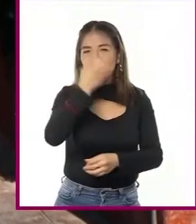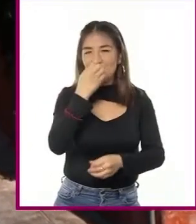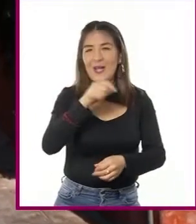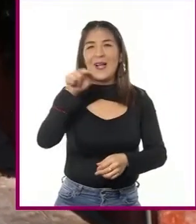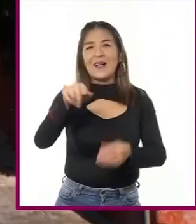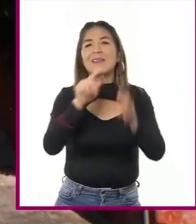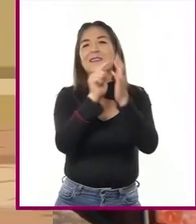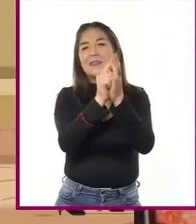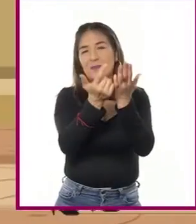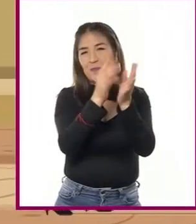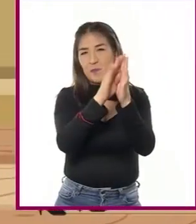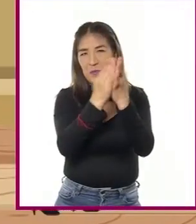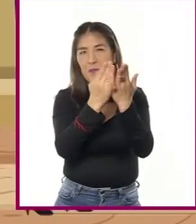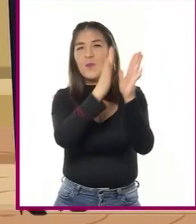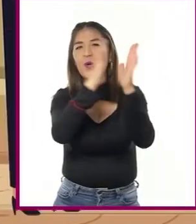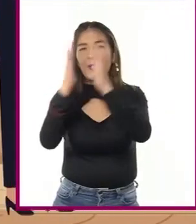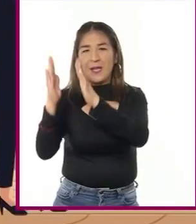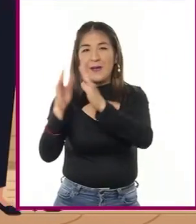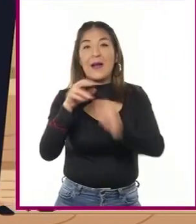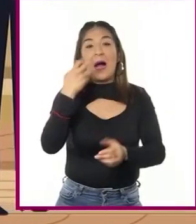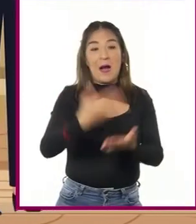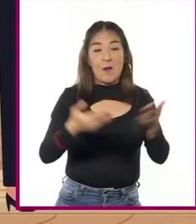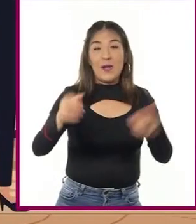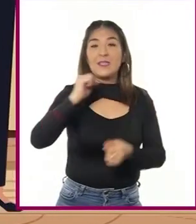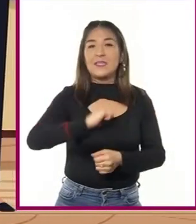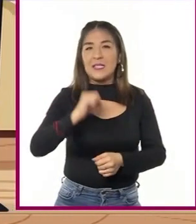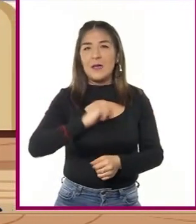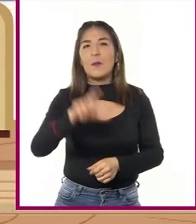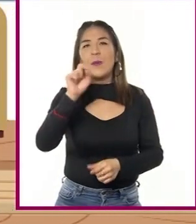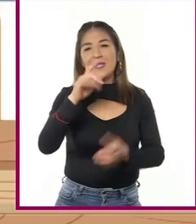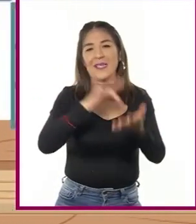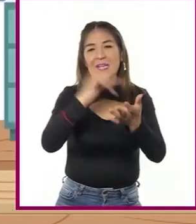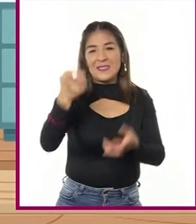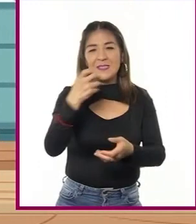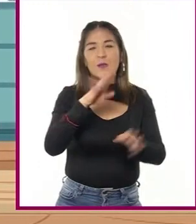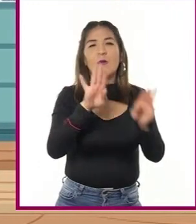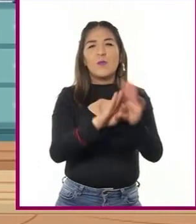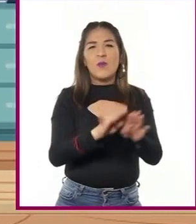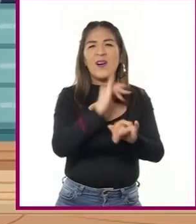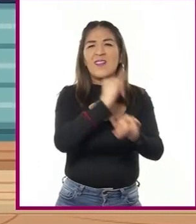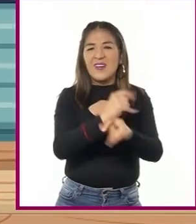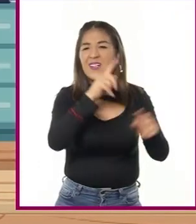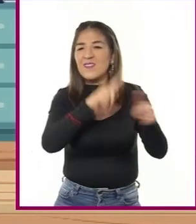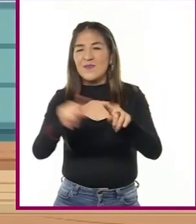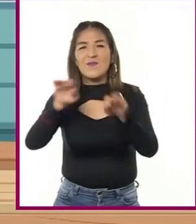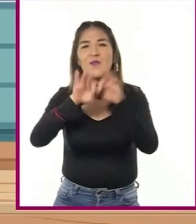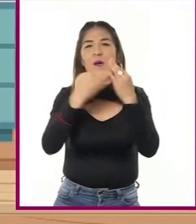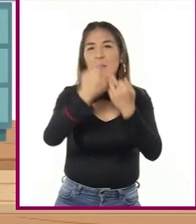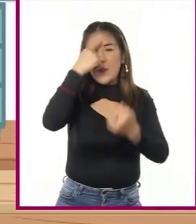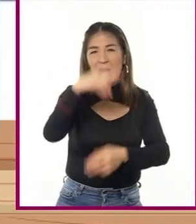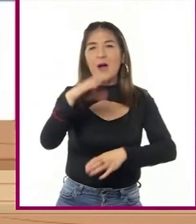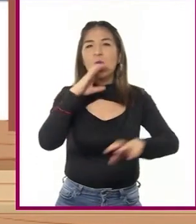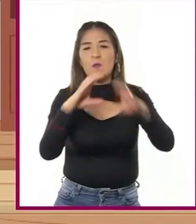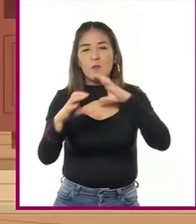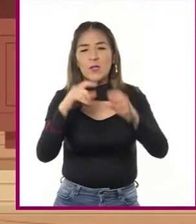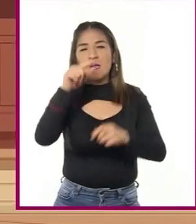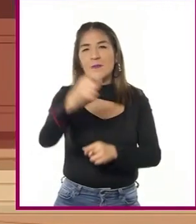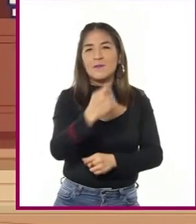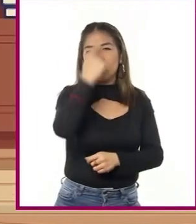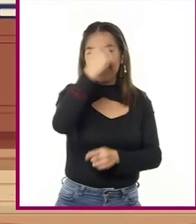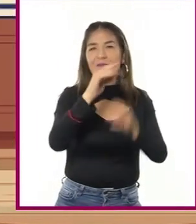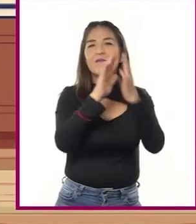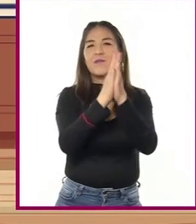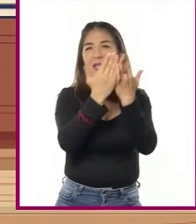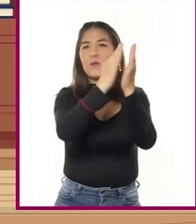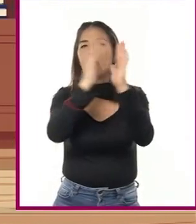día. En el siglo XX, gracias a la era digital, las nuevas técnicas y nuevas formas de comunicación, se crean